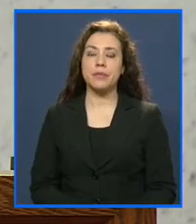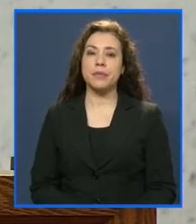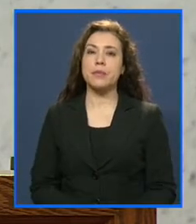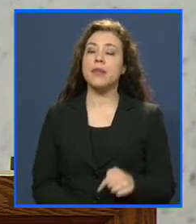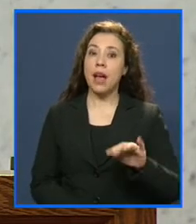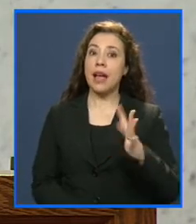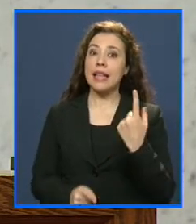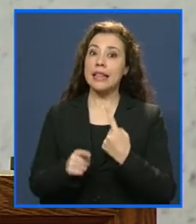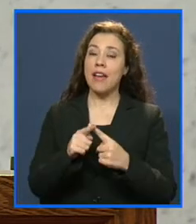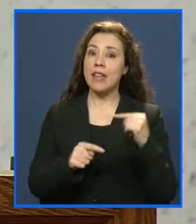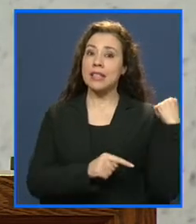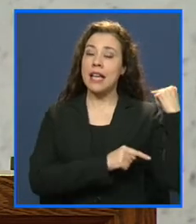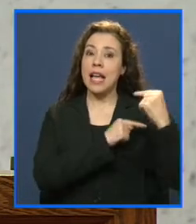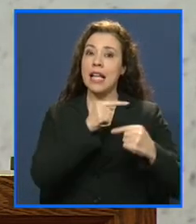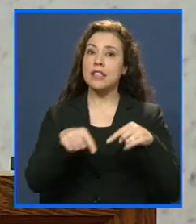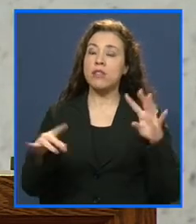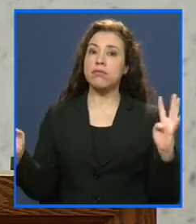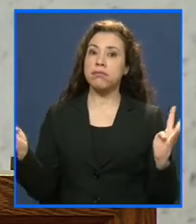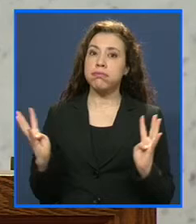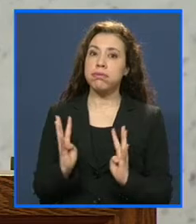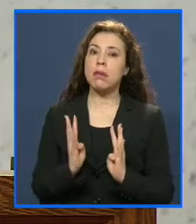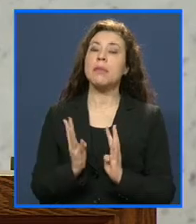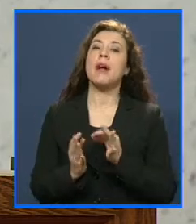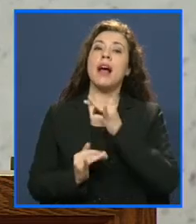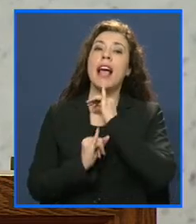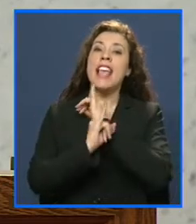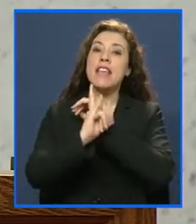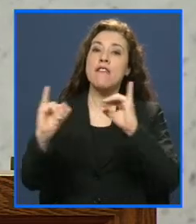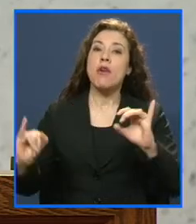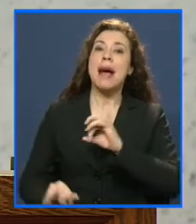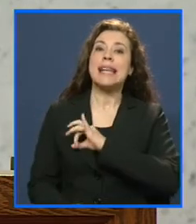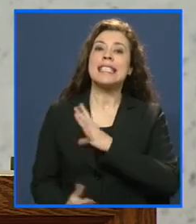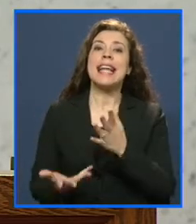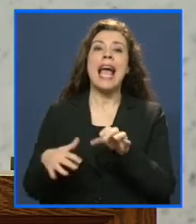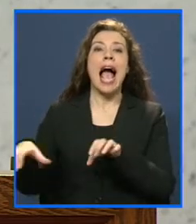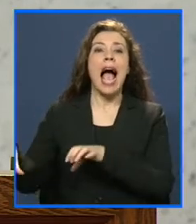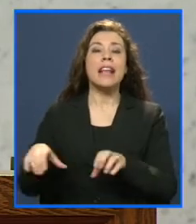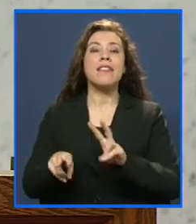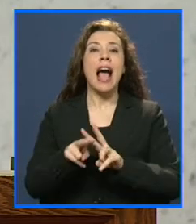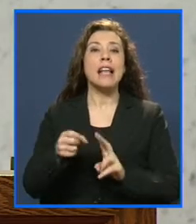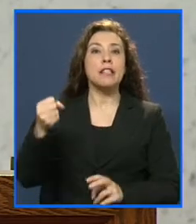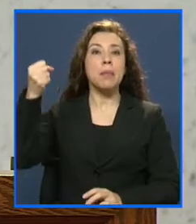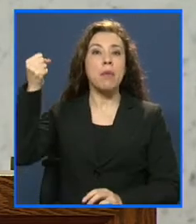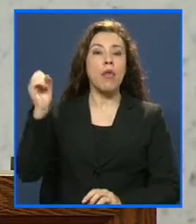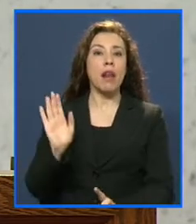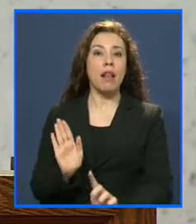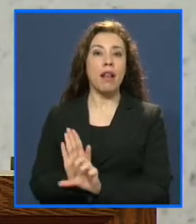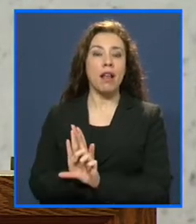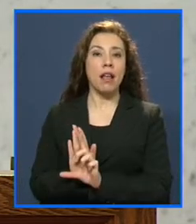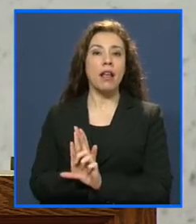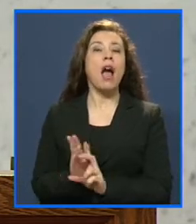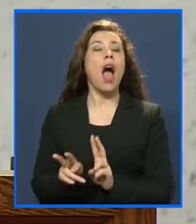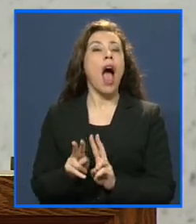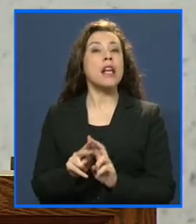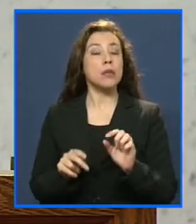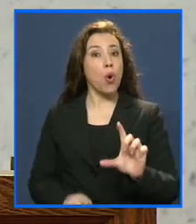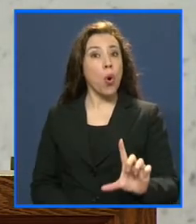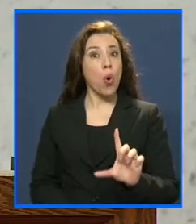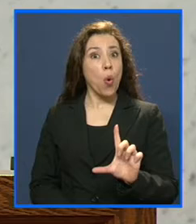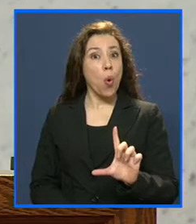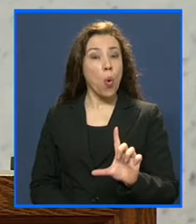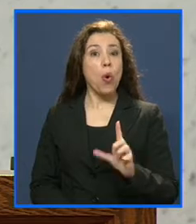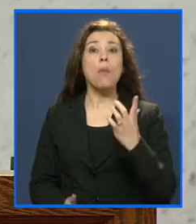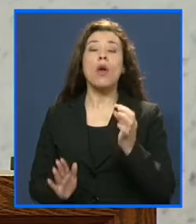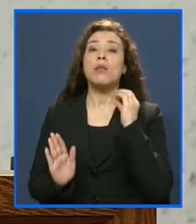quinta vez en nuestra historia nos reunimos para dar cuenta a chile' sobre las actividades del poder legislativo lo hacemos en julio porque